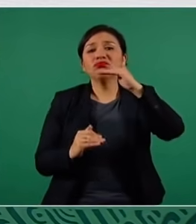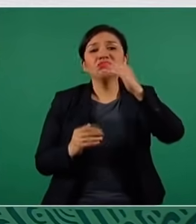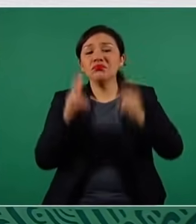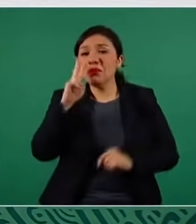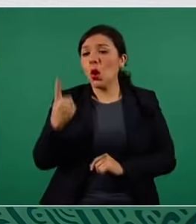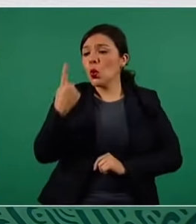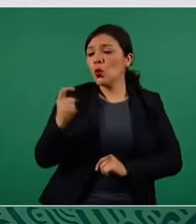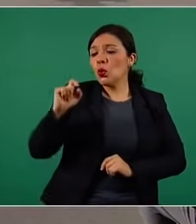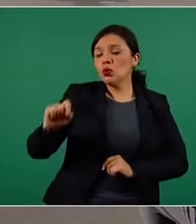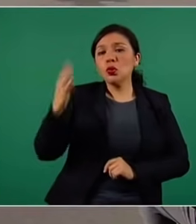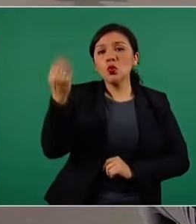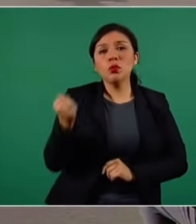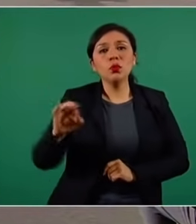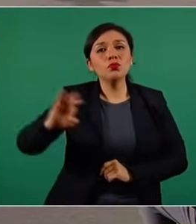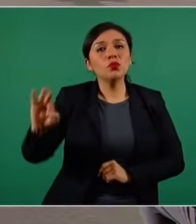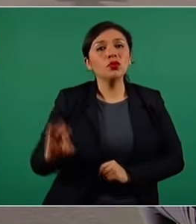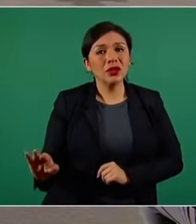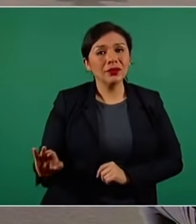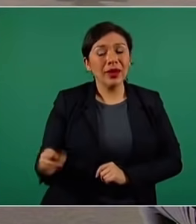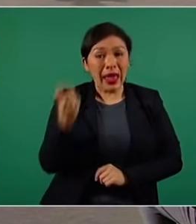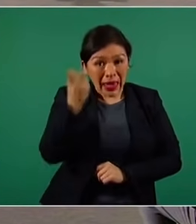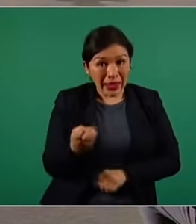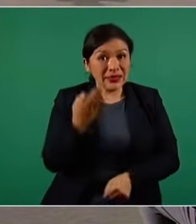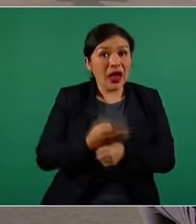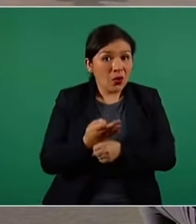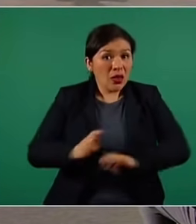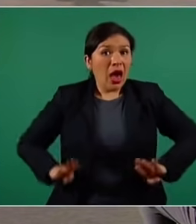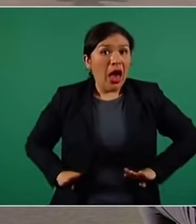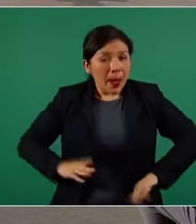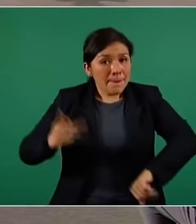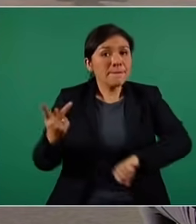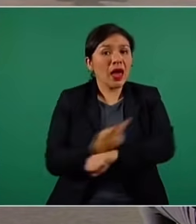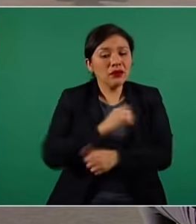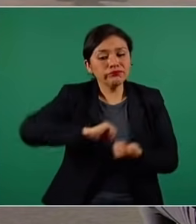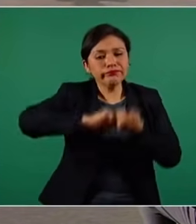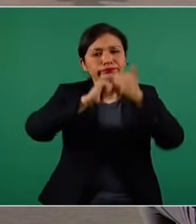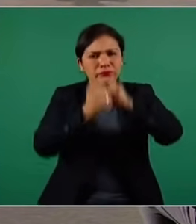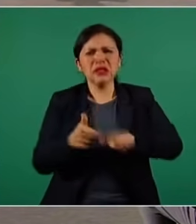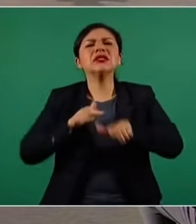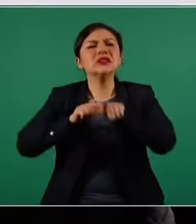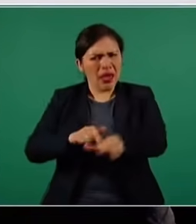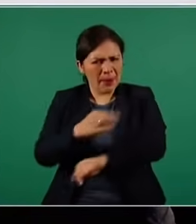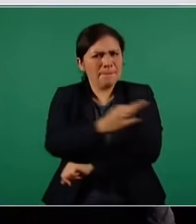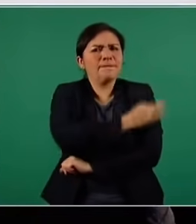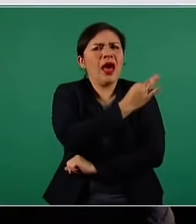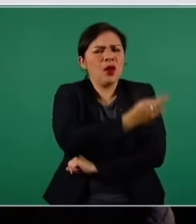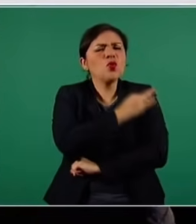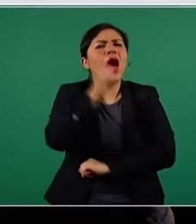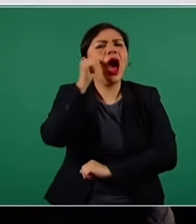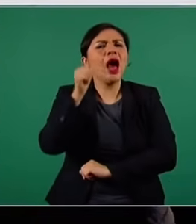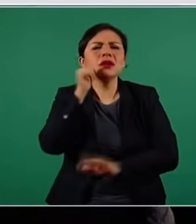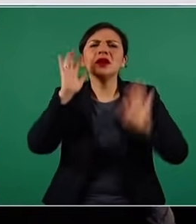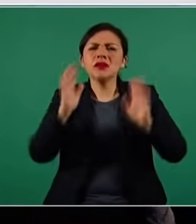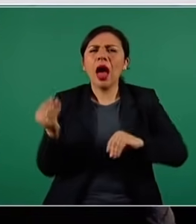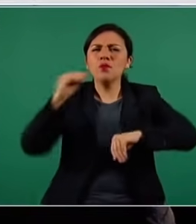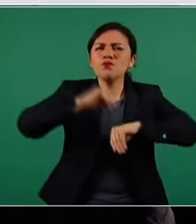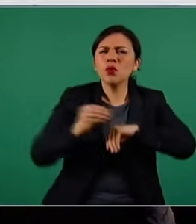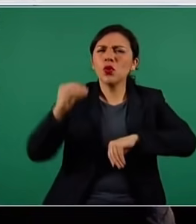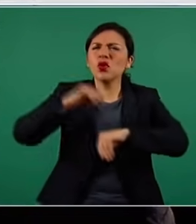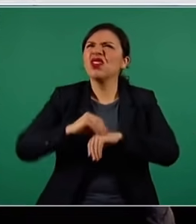esto es lo que está ocurriendo con la epidemia continuamos vacunando ayer pusimos más de